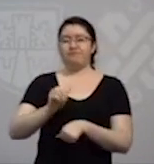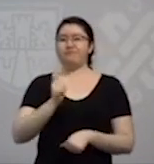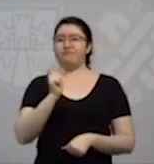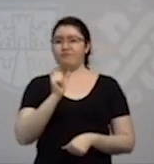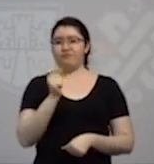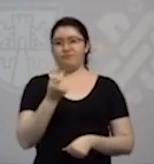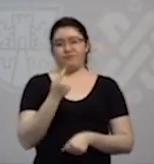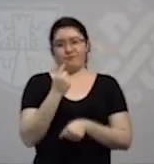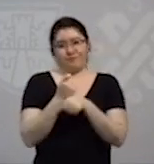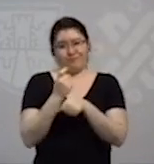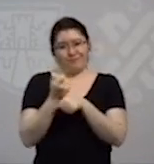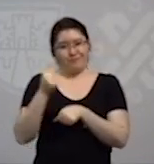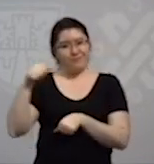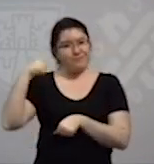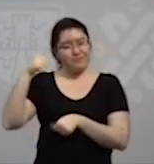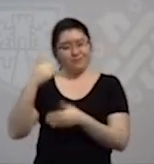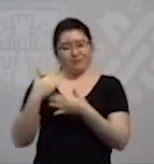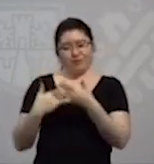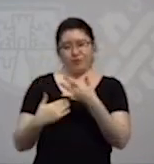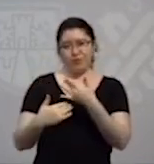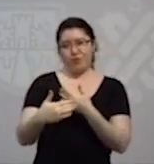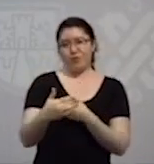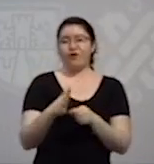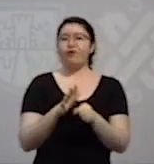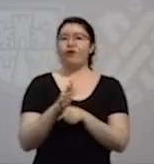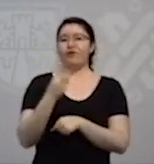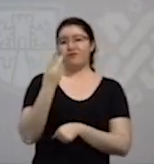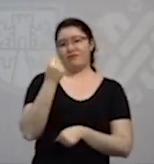de abril hasta el 2 de septiembre,